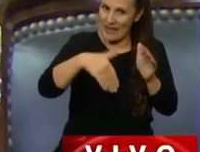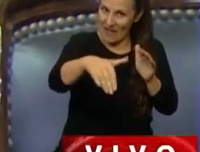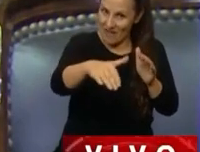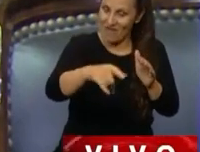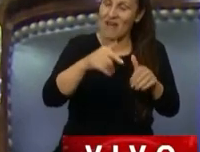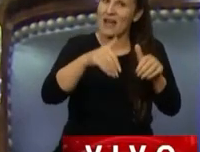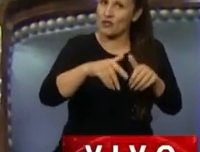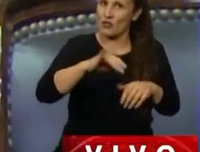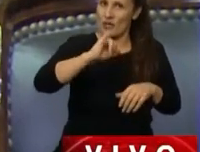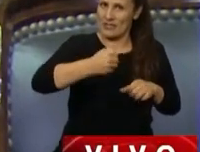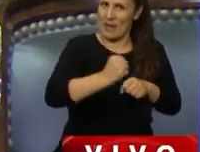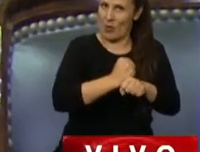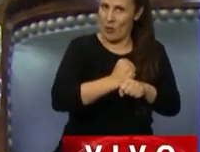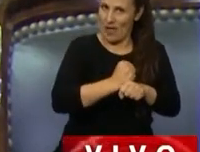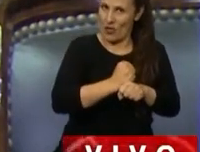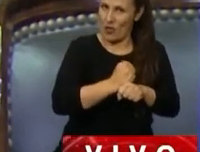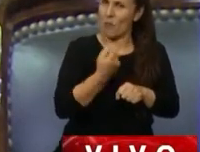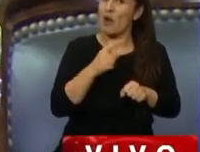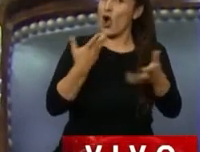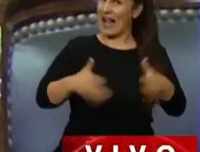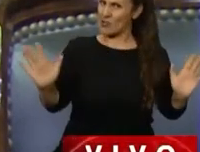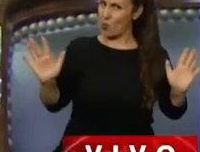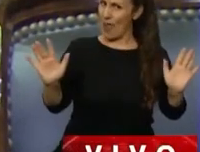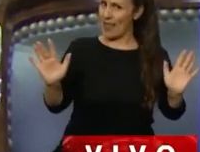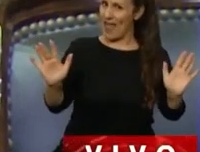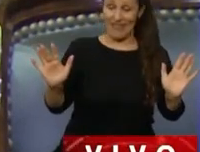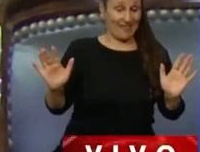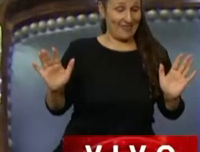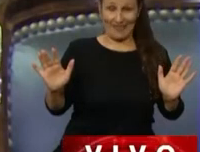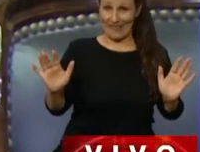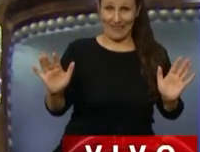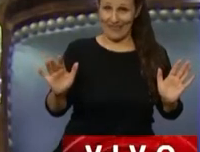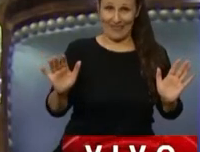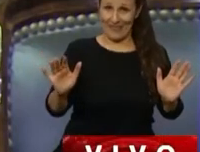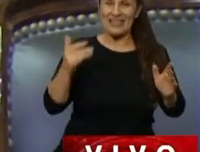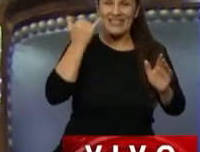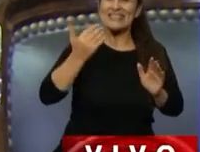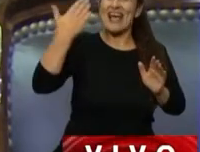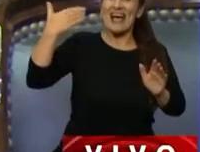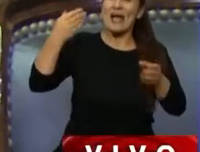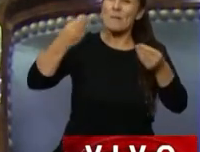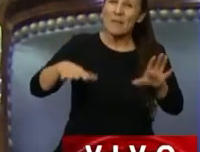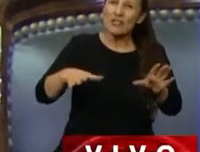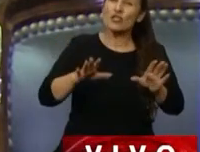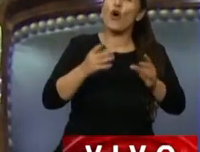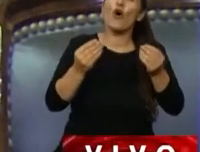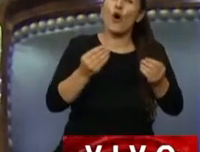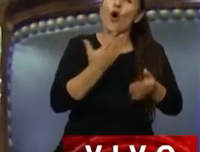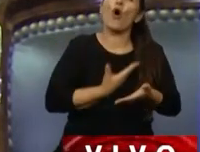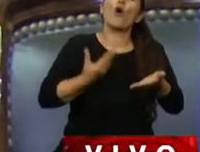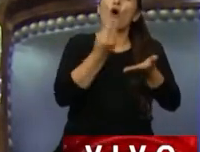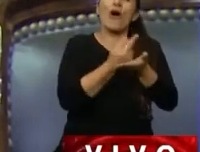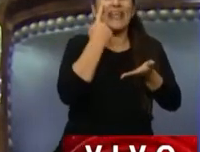elecciones. Pero no es casual. Forma parte de un proceso que arrancó con la limitación de las reelecciones indefinidas